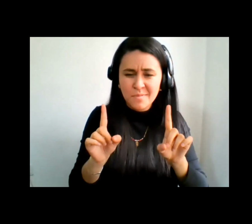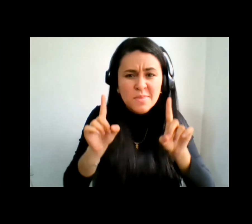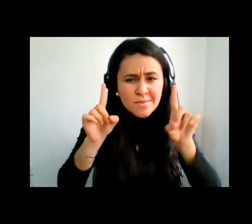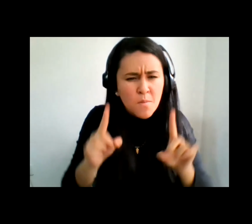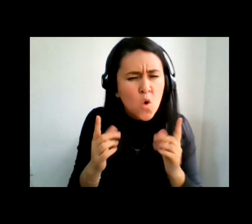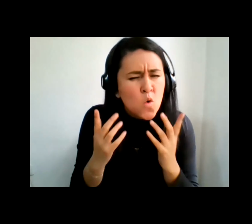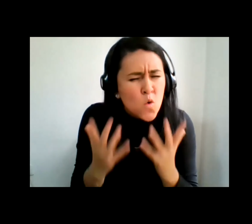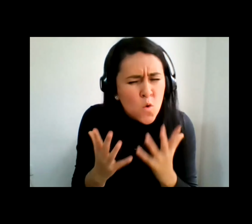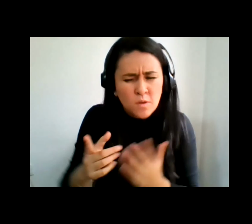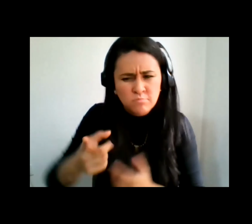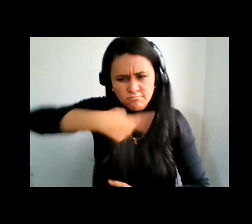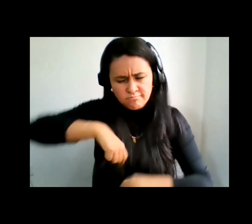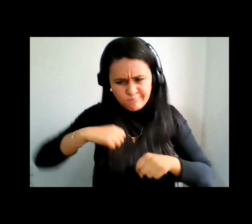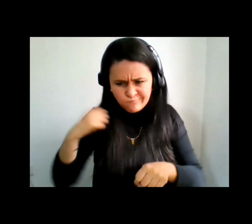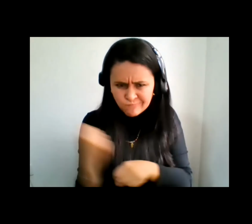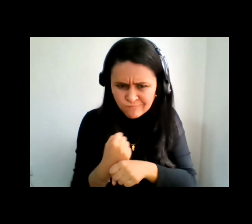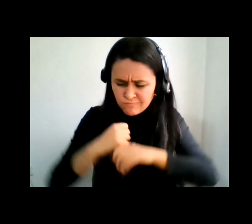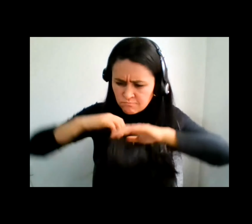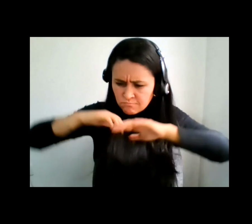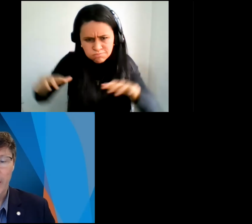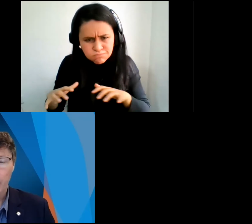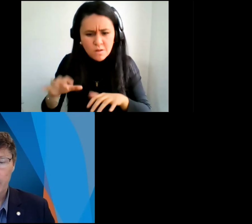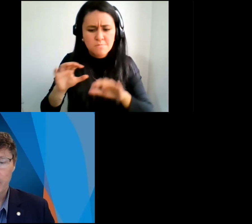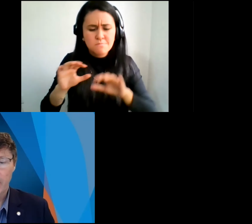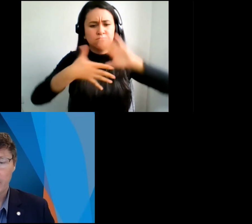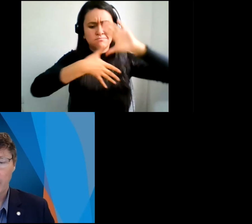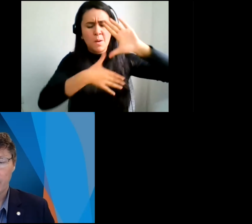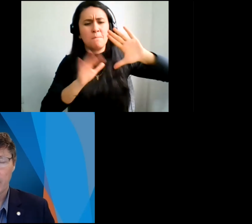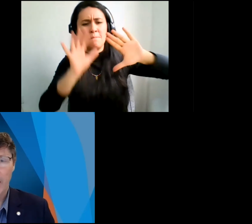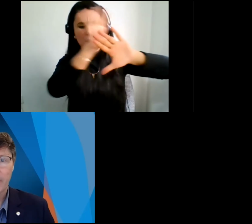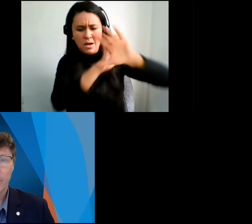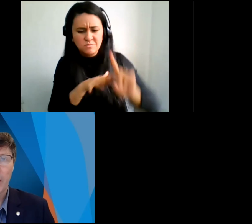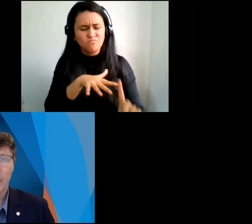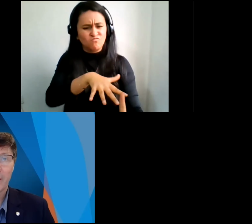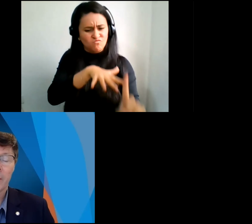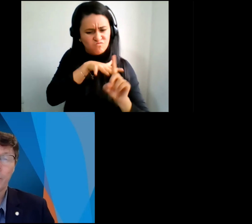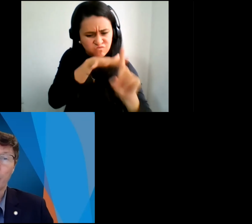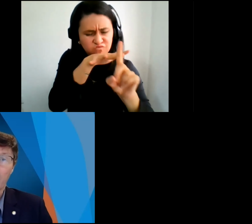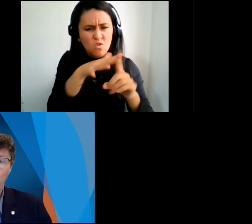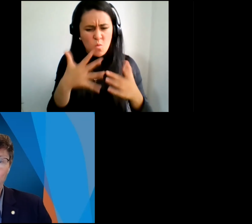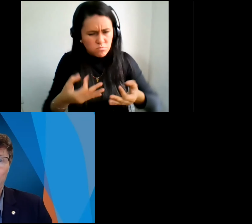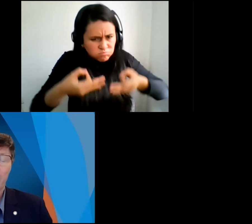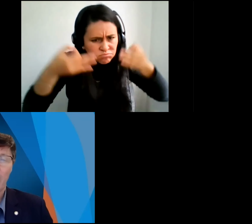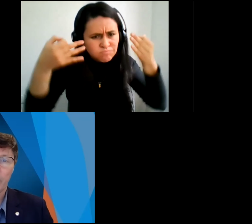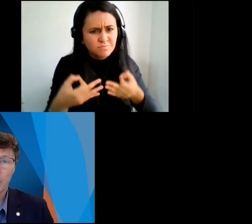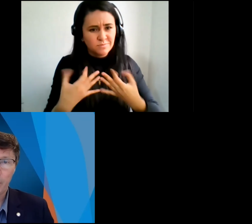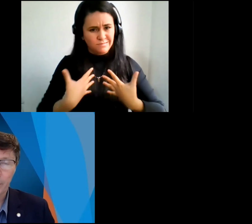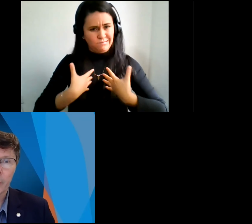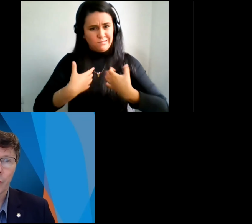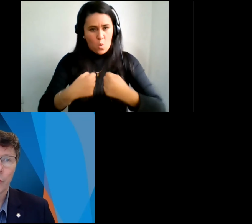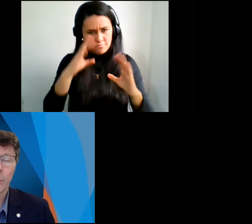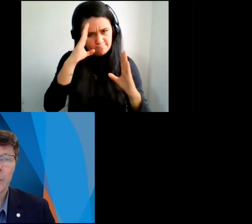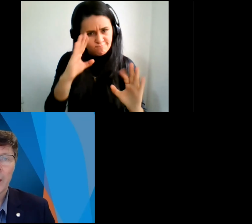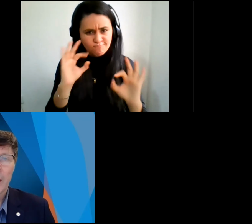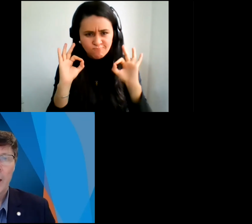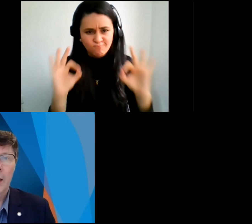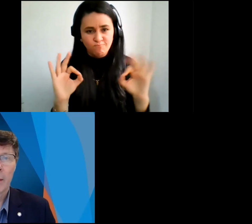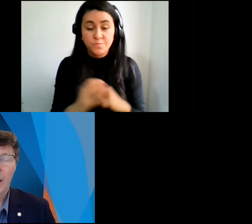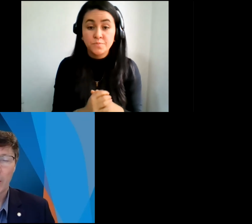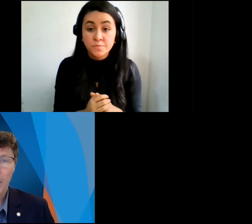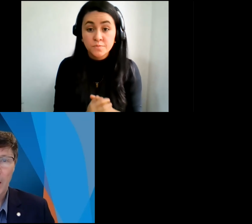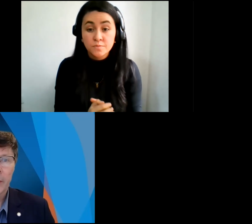por estos mecanismos en todos los países para asegurar mayor equidad en el acceso a los sistemas de salud. Esto